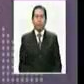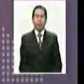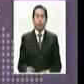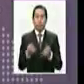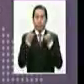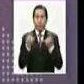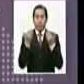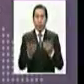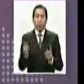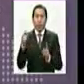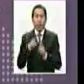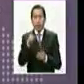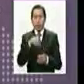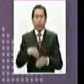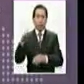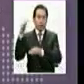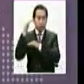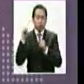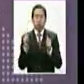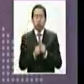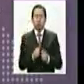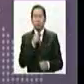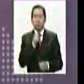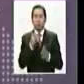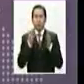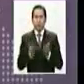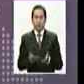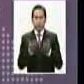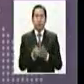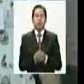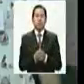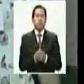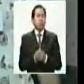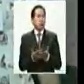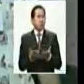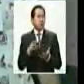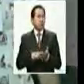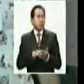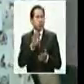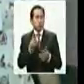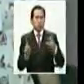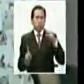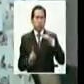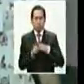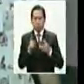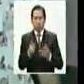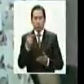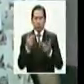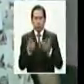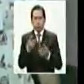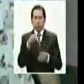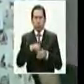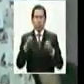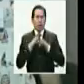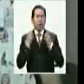Con las informaciones en vivo hasta el departamento de Santa Cruz, junto a nuestro periodista Nora Gutiérrez. Nora, tenemos entendido que se ha producido un incendio. Tú te encuentras en el estadio